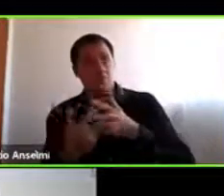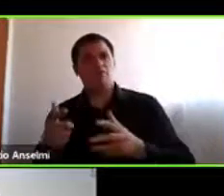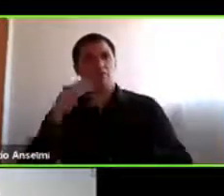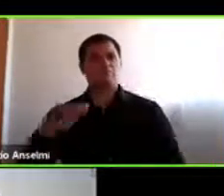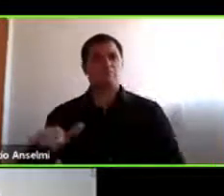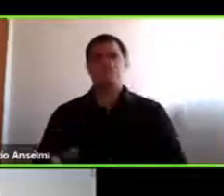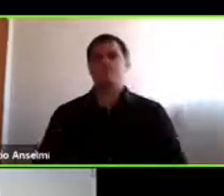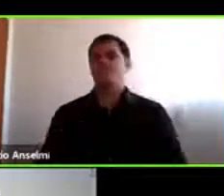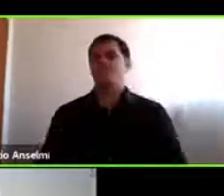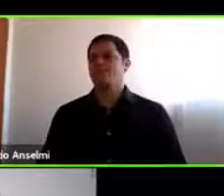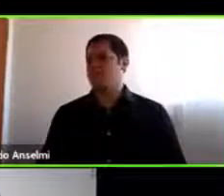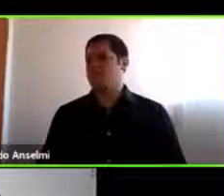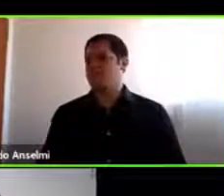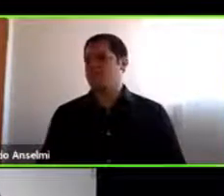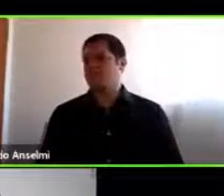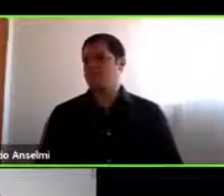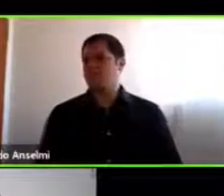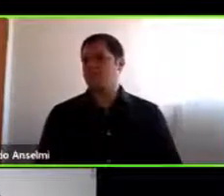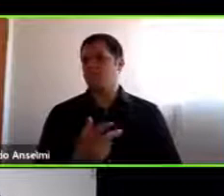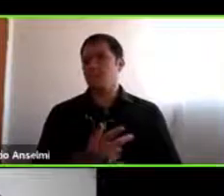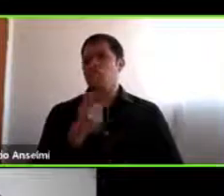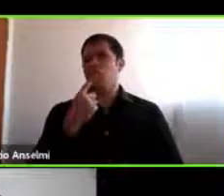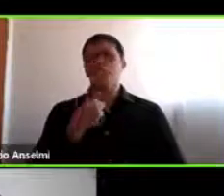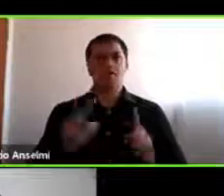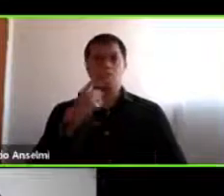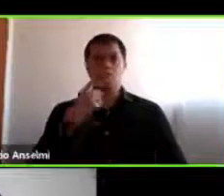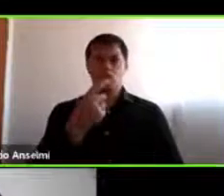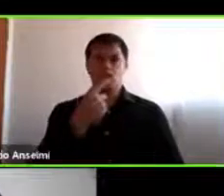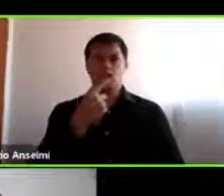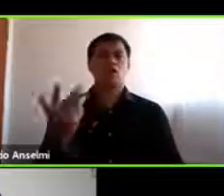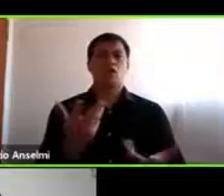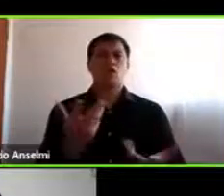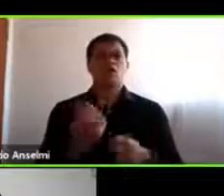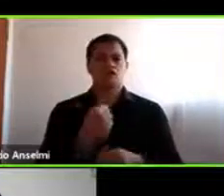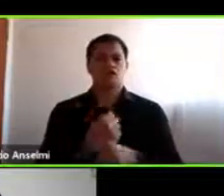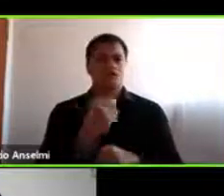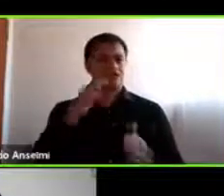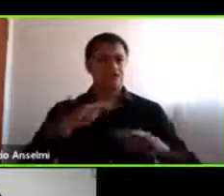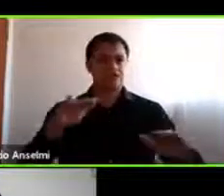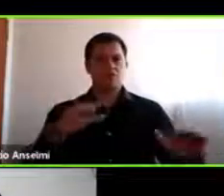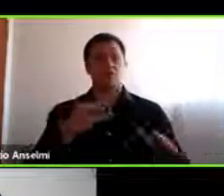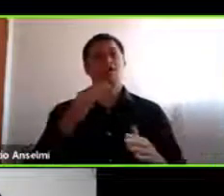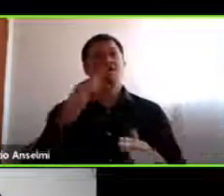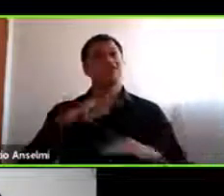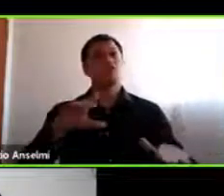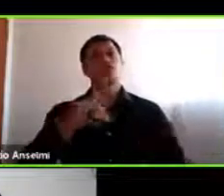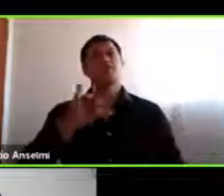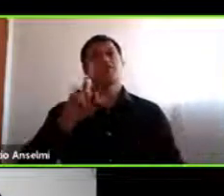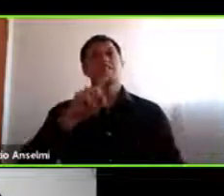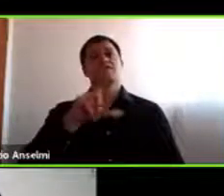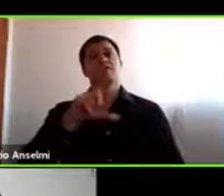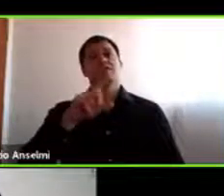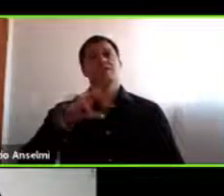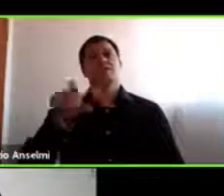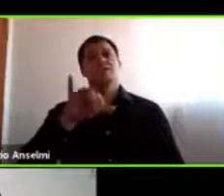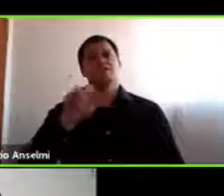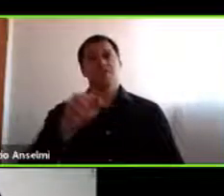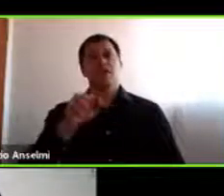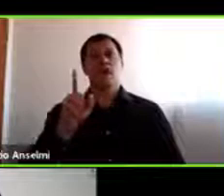hay una pregunta respecto a cómo funciona el juego para niños con dislexia ¿alguien quiere contestar?